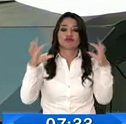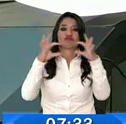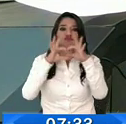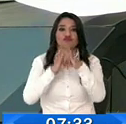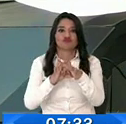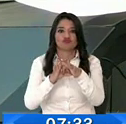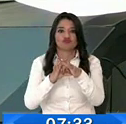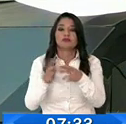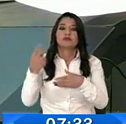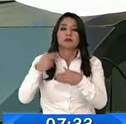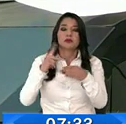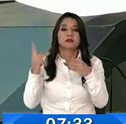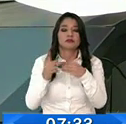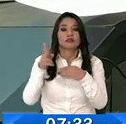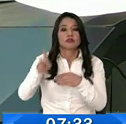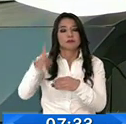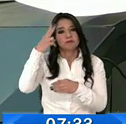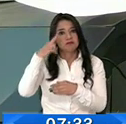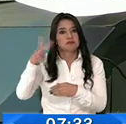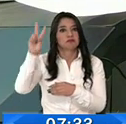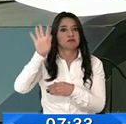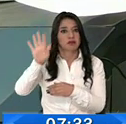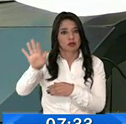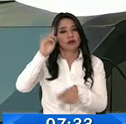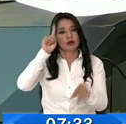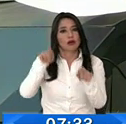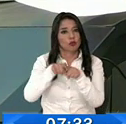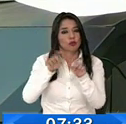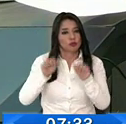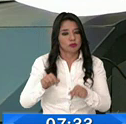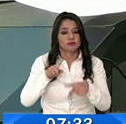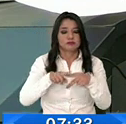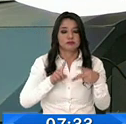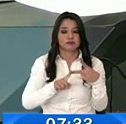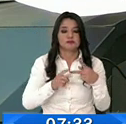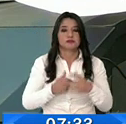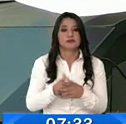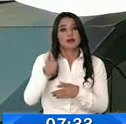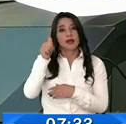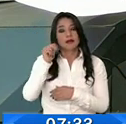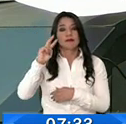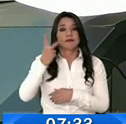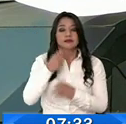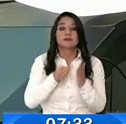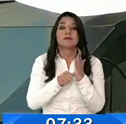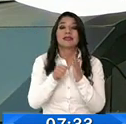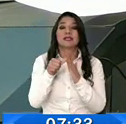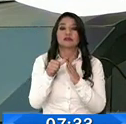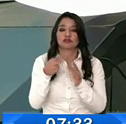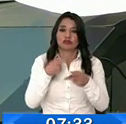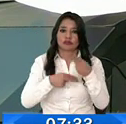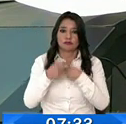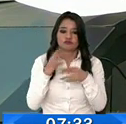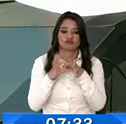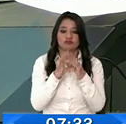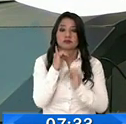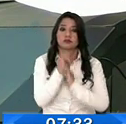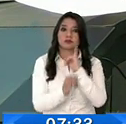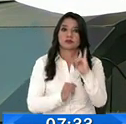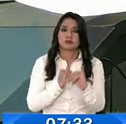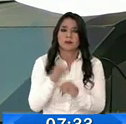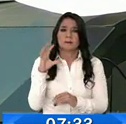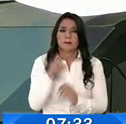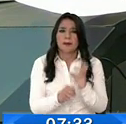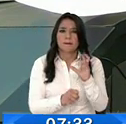en alianza del pacífico y la negociación del acuerdo con méxico ayer el viceministro de comercio exterior daba cuenta de los pasos